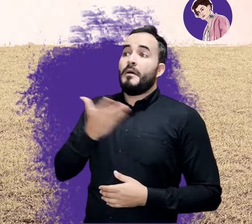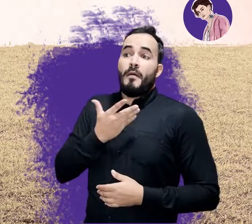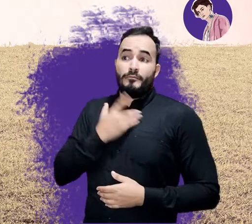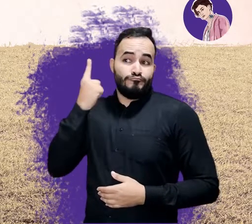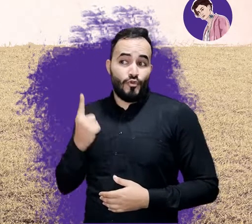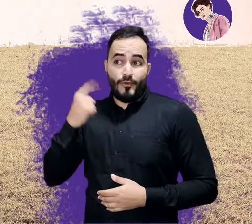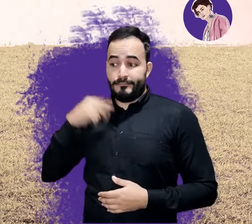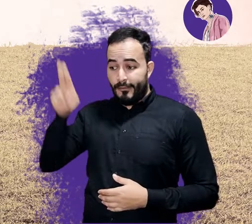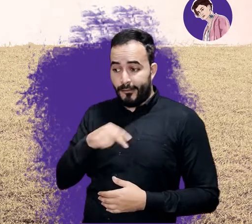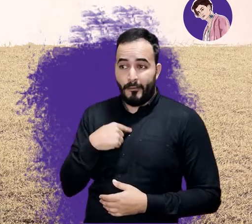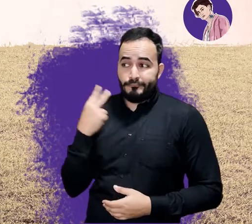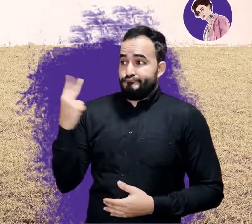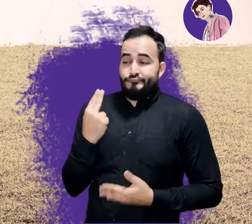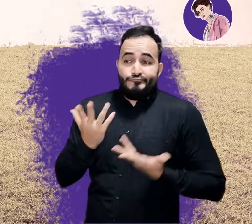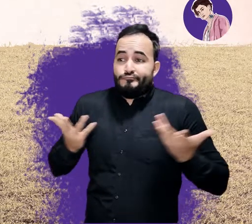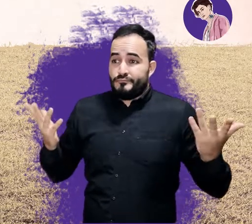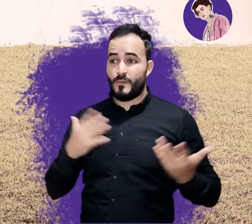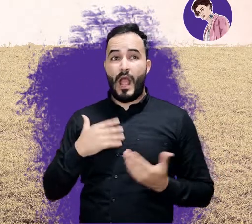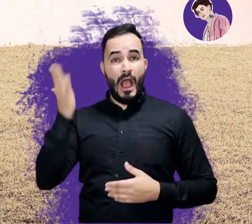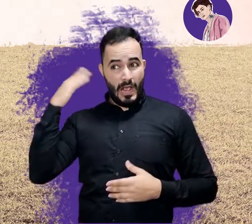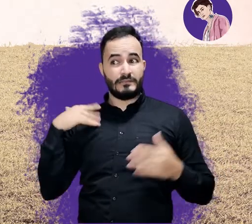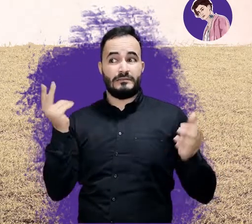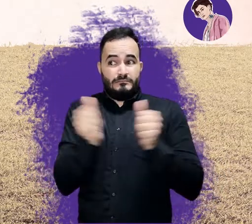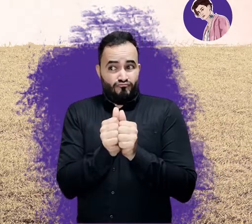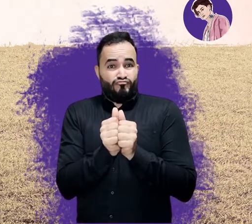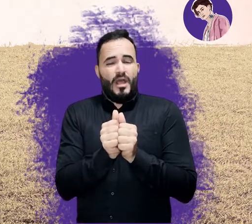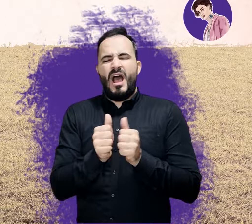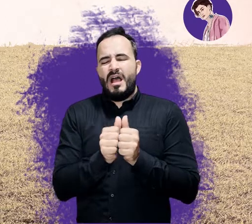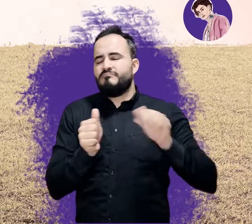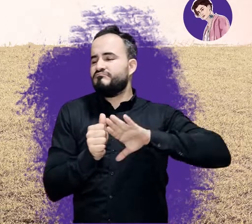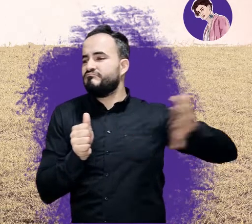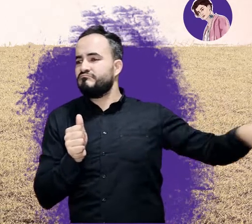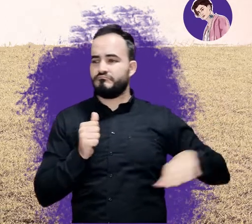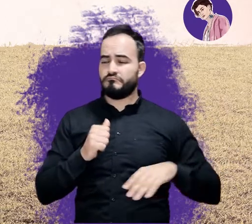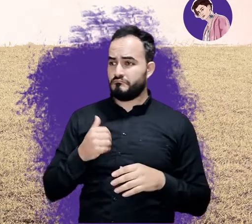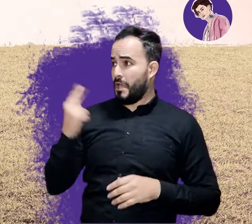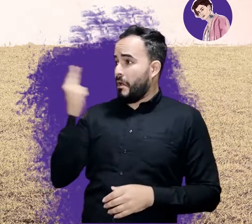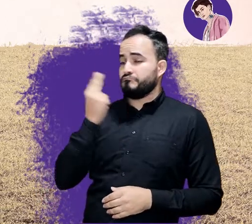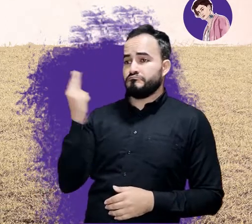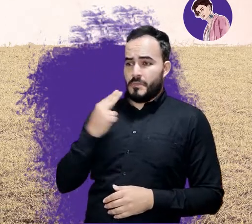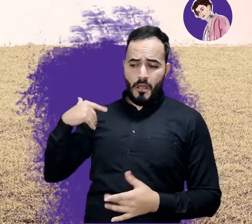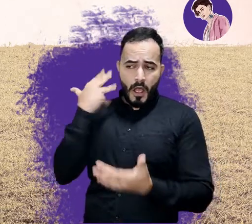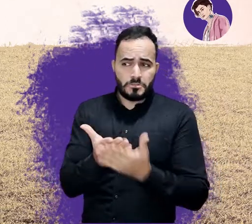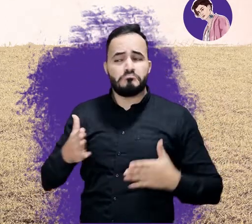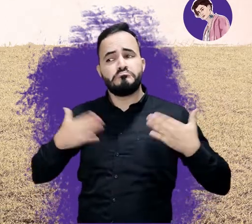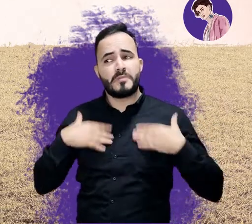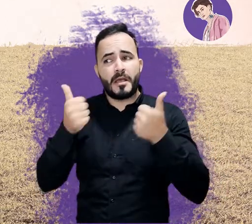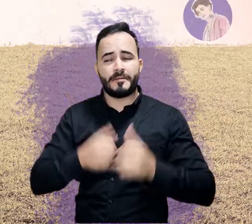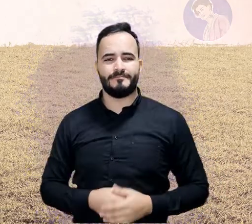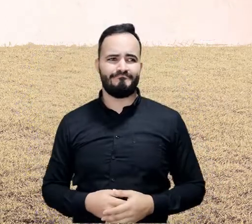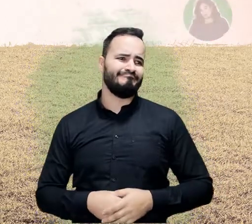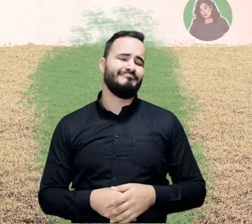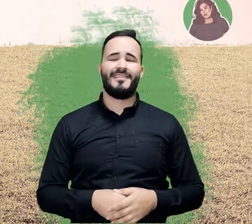madre soltera. Mi mamá decidió seguir su vida sin su pareja para nuestra crianza, y aún así nos sentimos